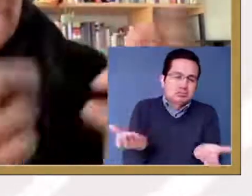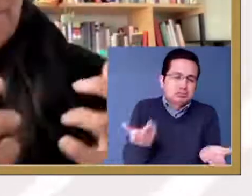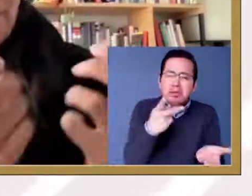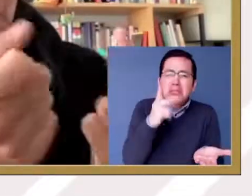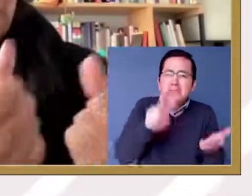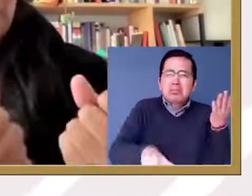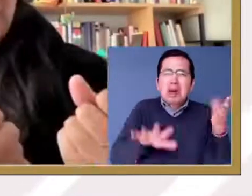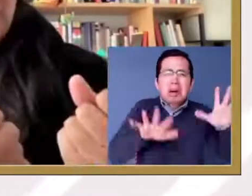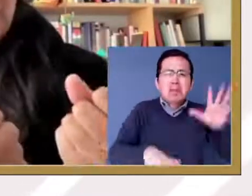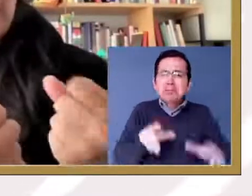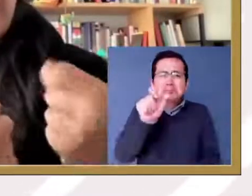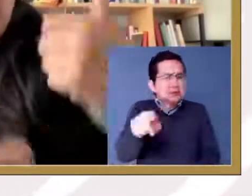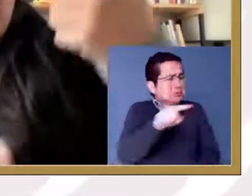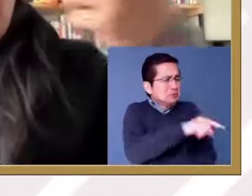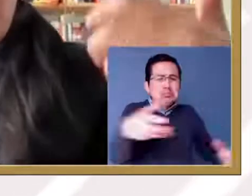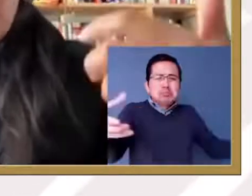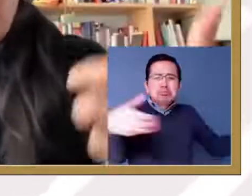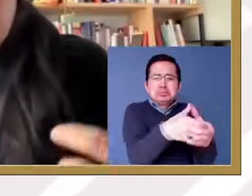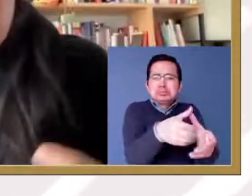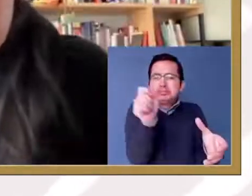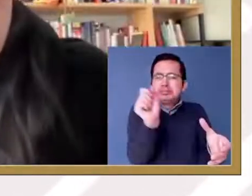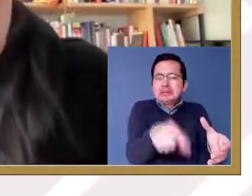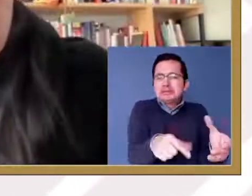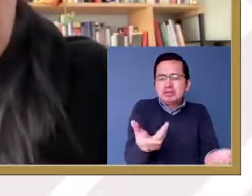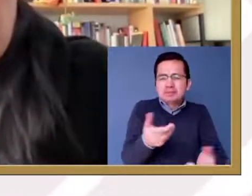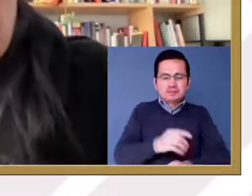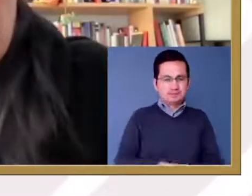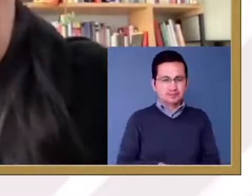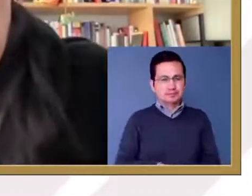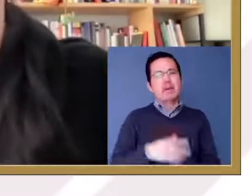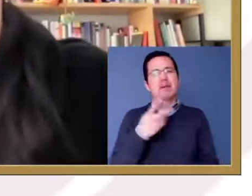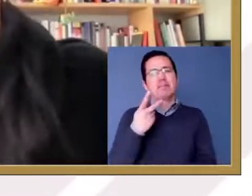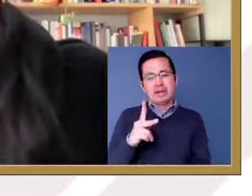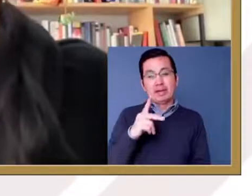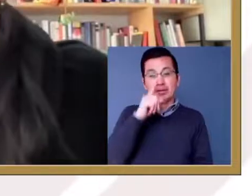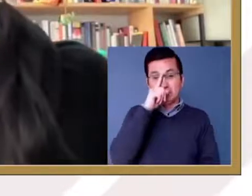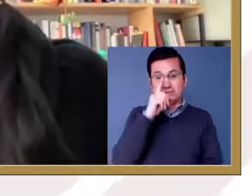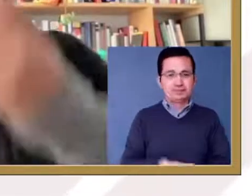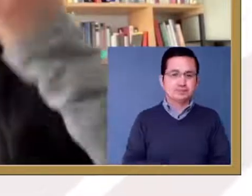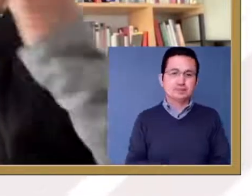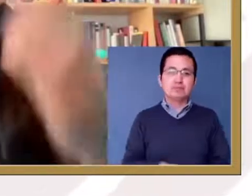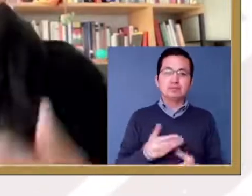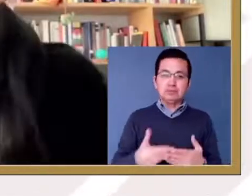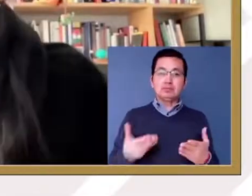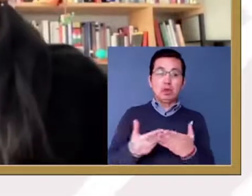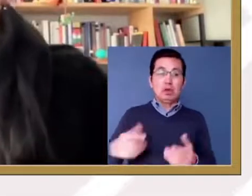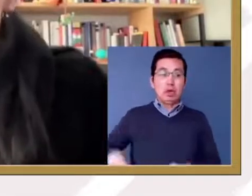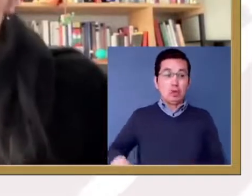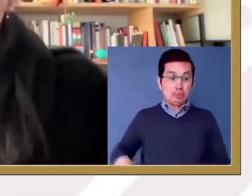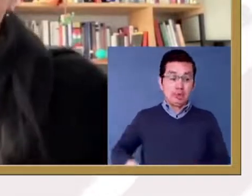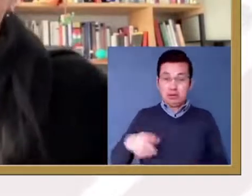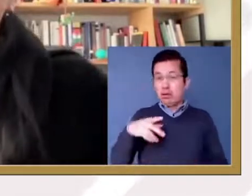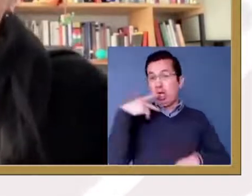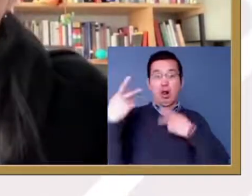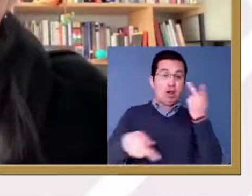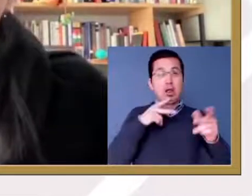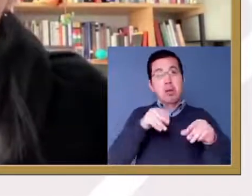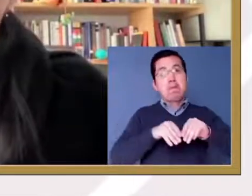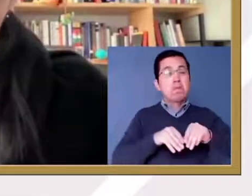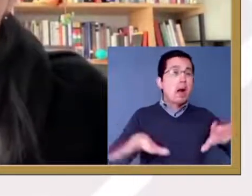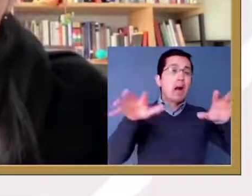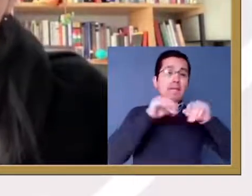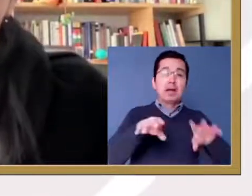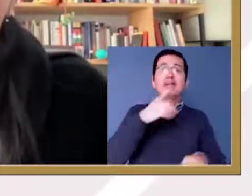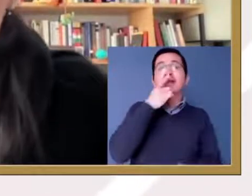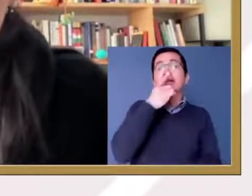de el efecto positivo que tiene que en el discurso público estemos manejando que hay discriminación por color de piel y que